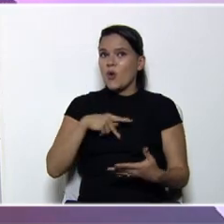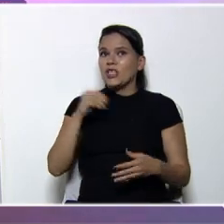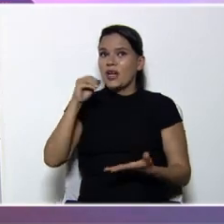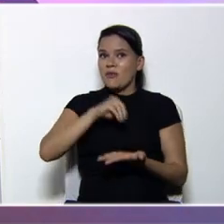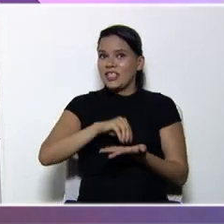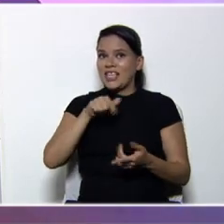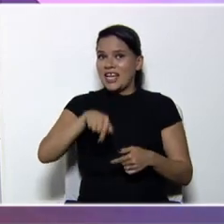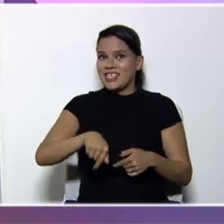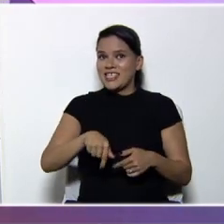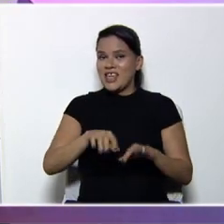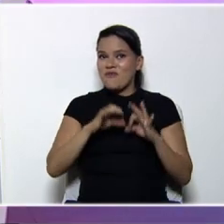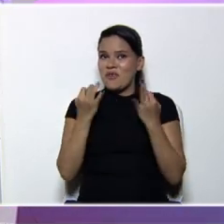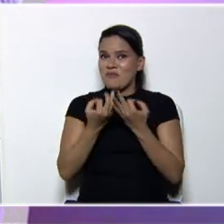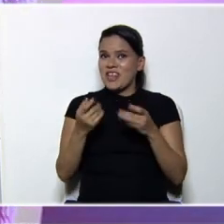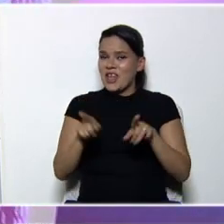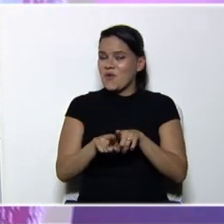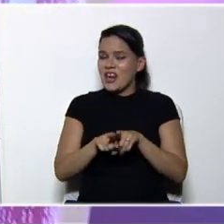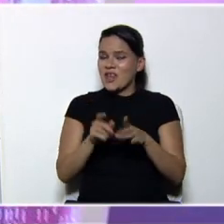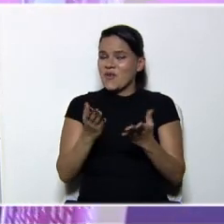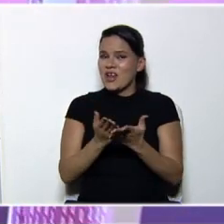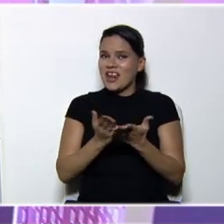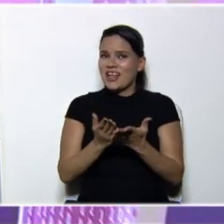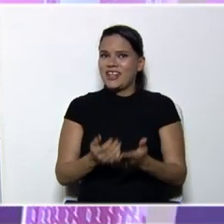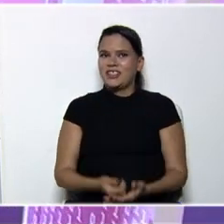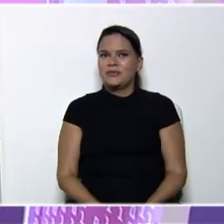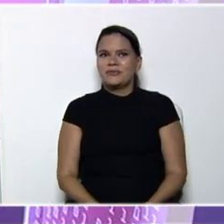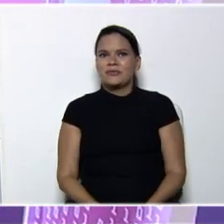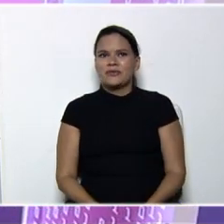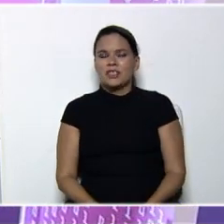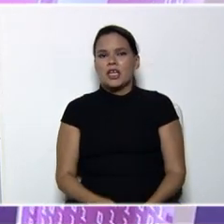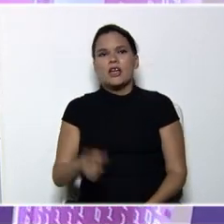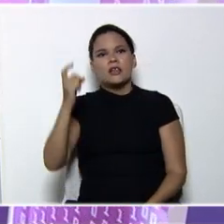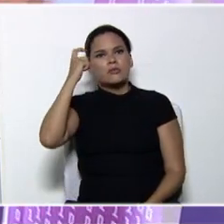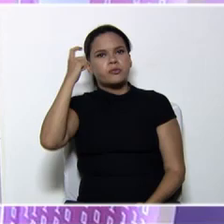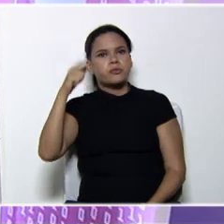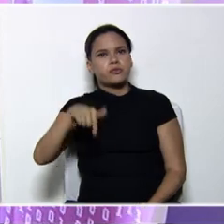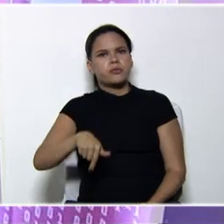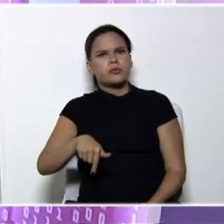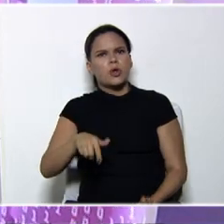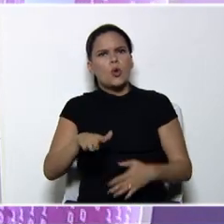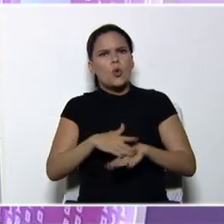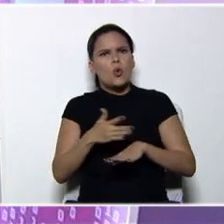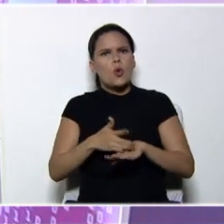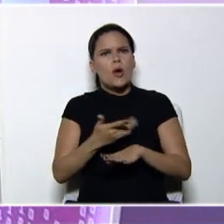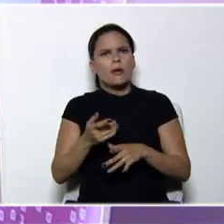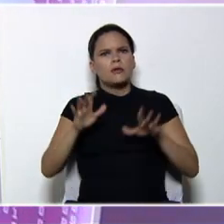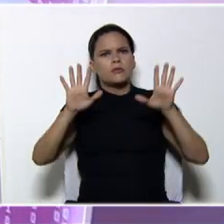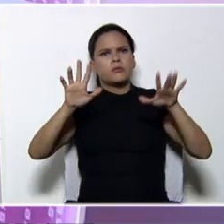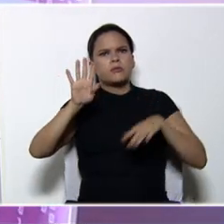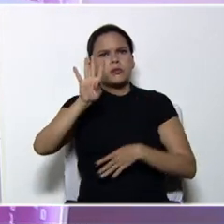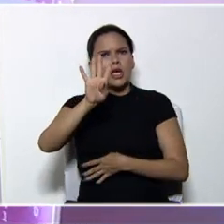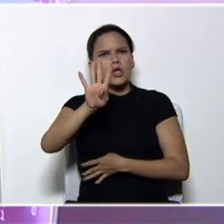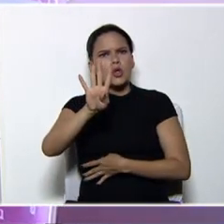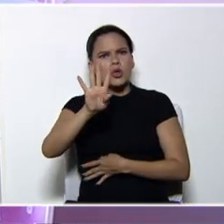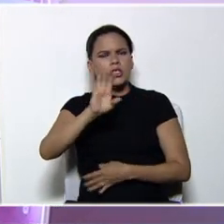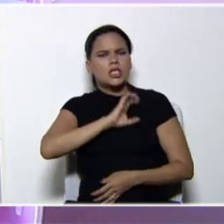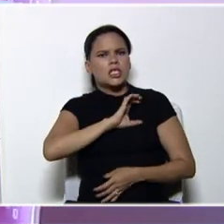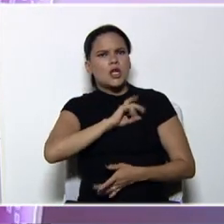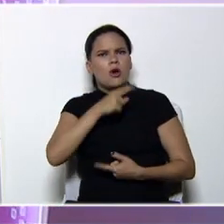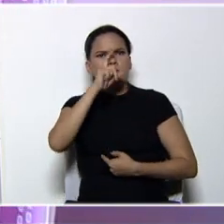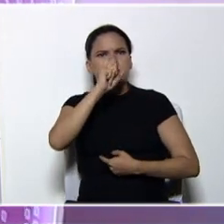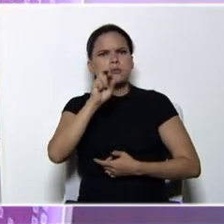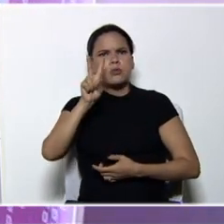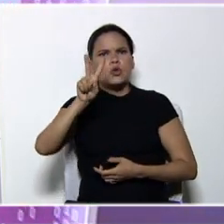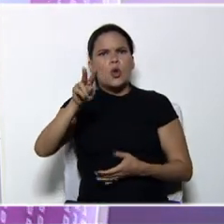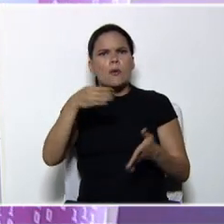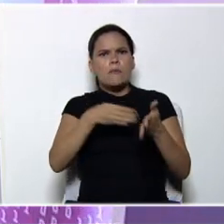tu programa, Cada Familia, una Escuela. El día de hoy, jueves 14 de enero del año 2021,